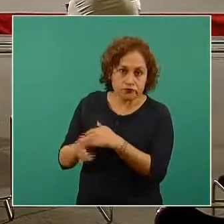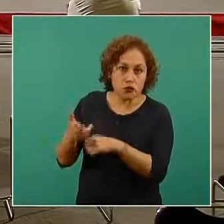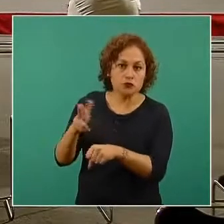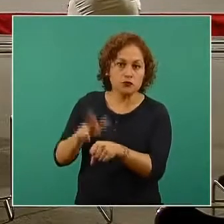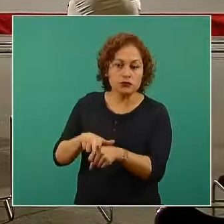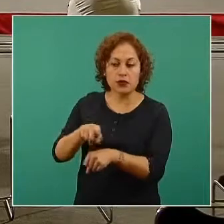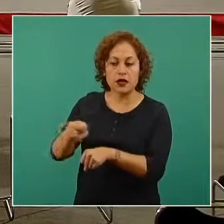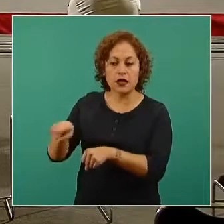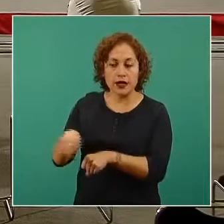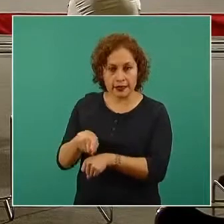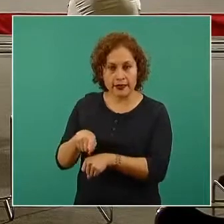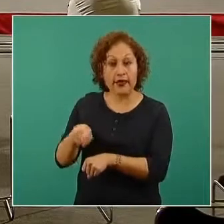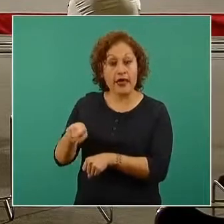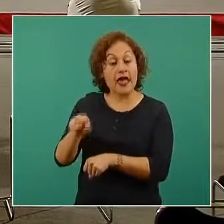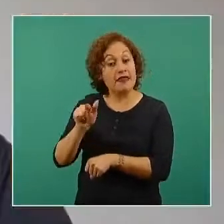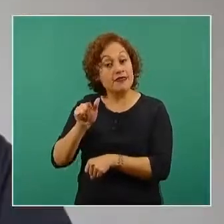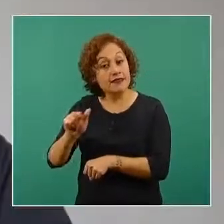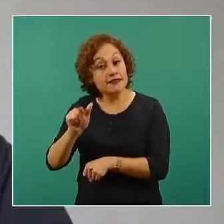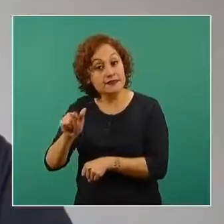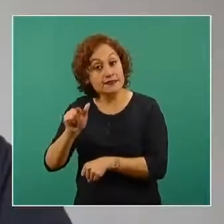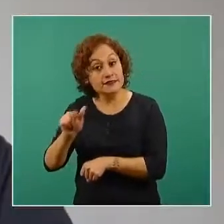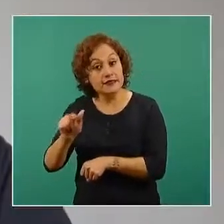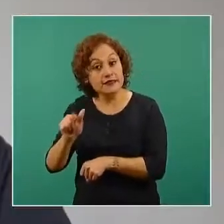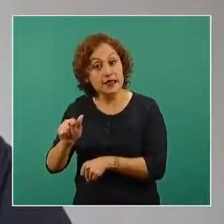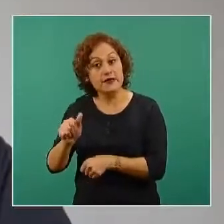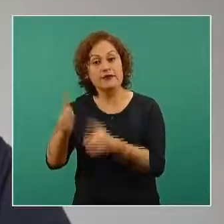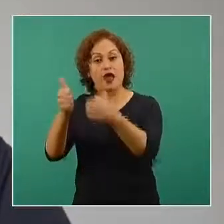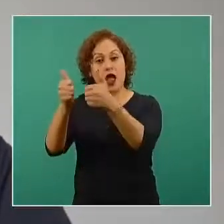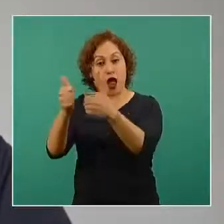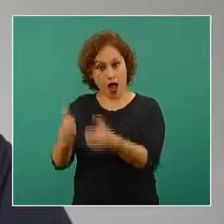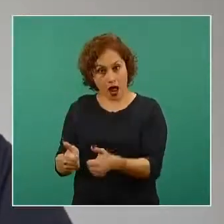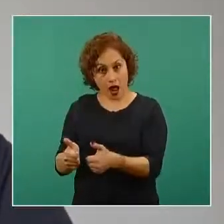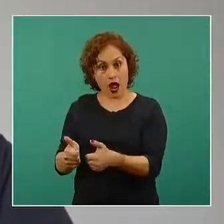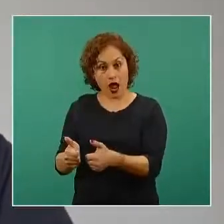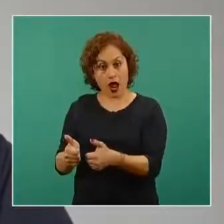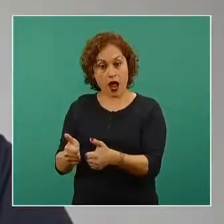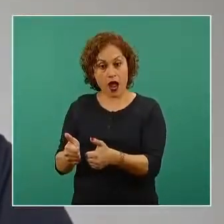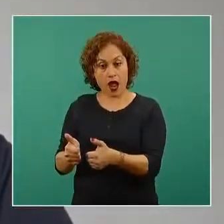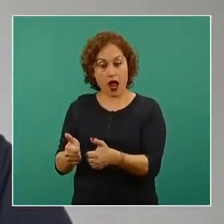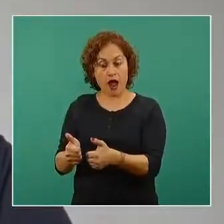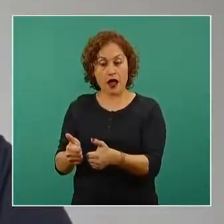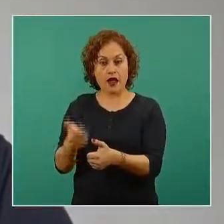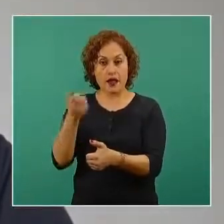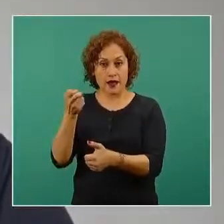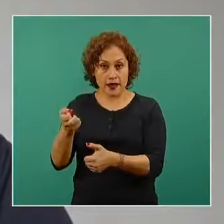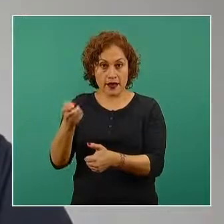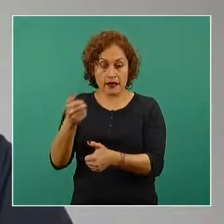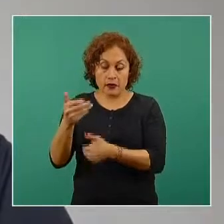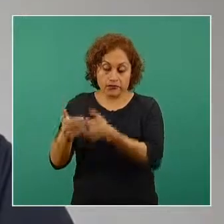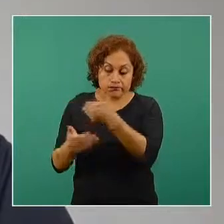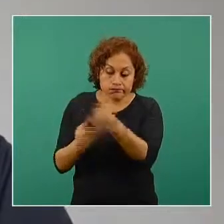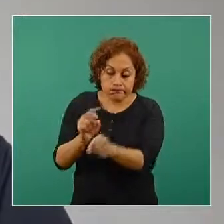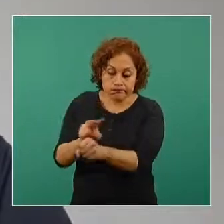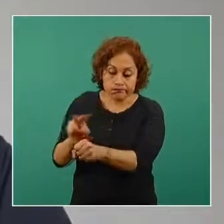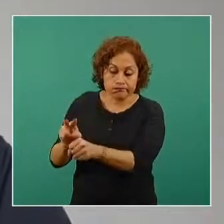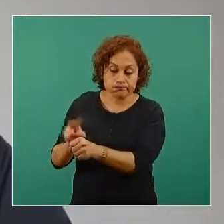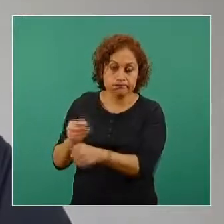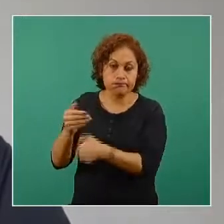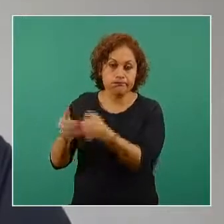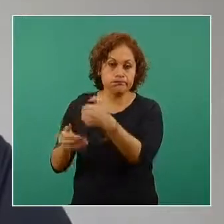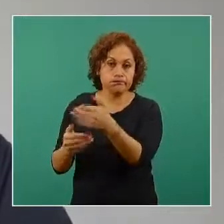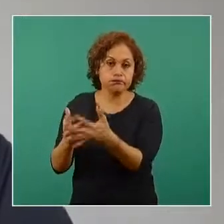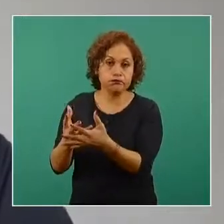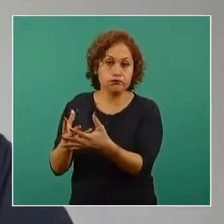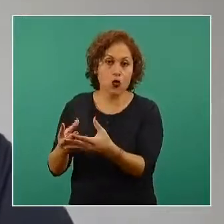cuales 17 permanecen o tienen todavía esta condición y estarán obviamente en seguimiento hasta su